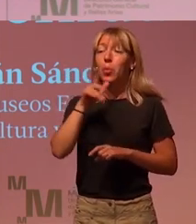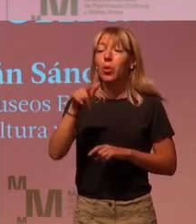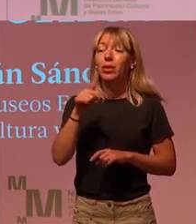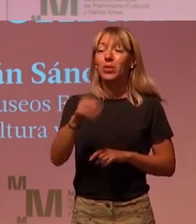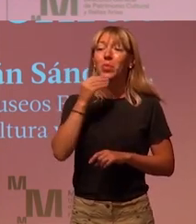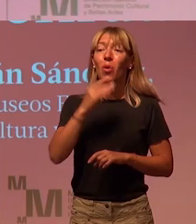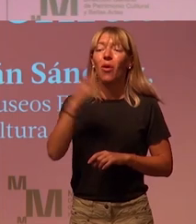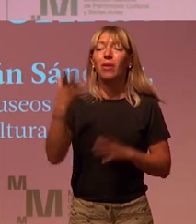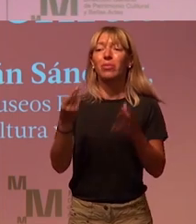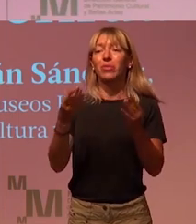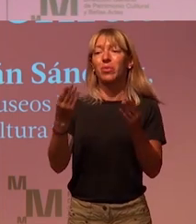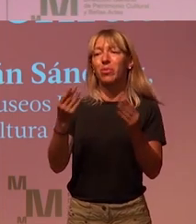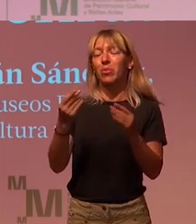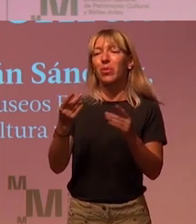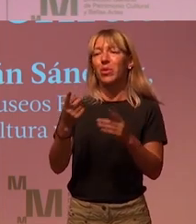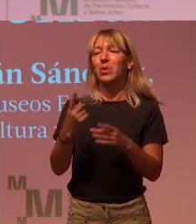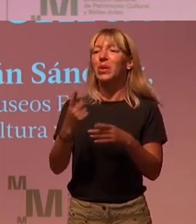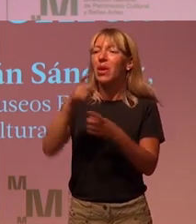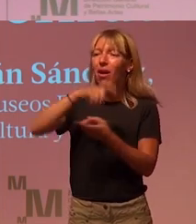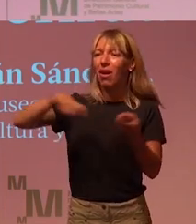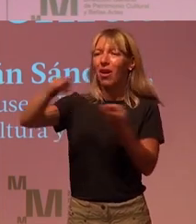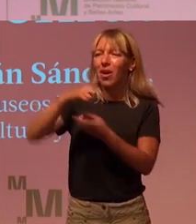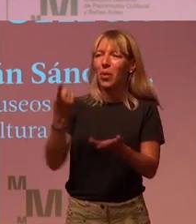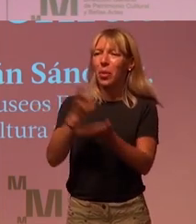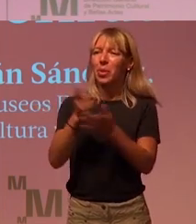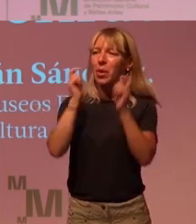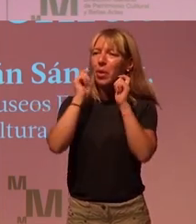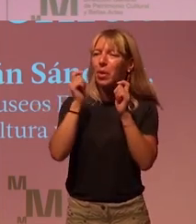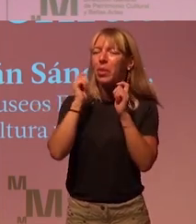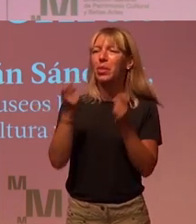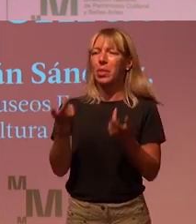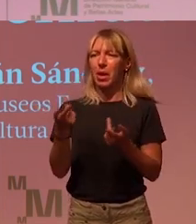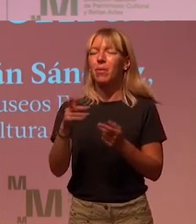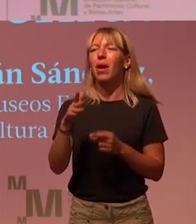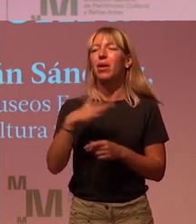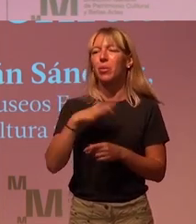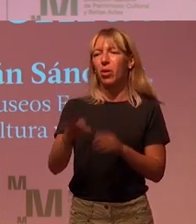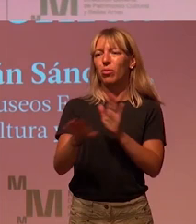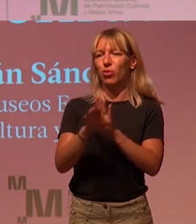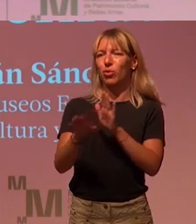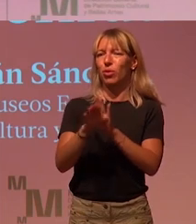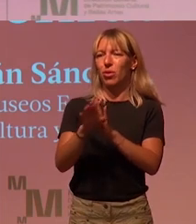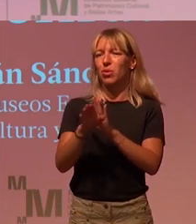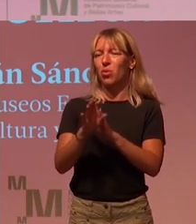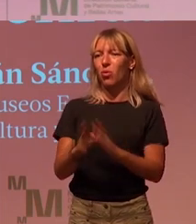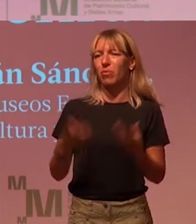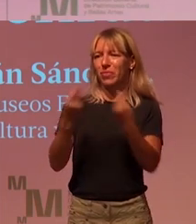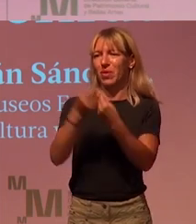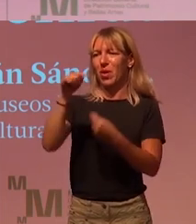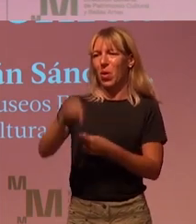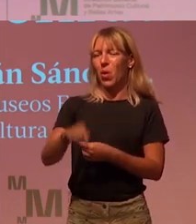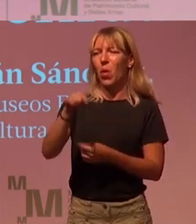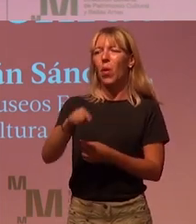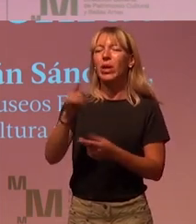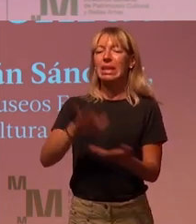ojalá sean muchas las velas y sean muchos los años en que podamos seguir celebrando el